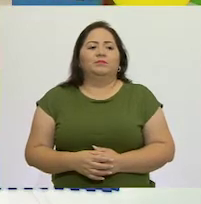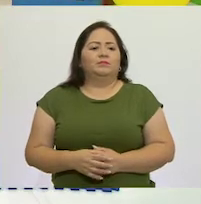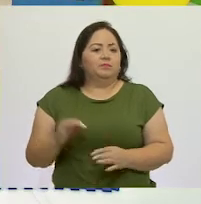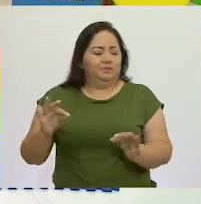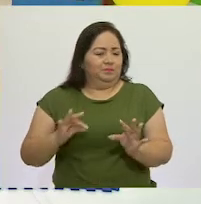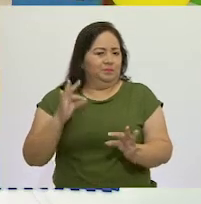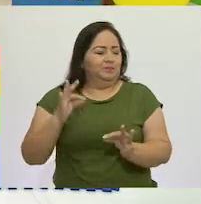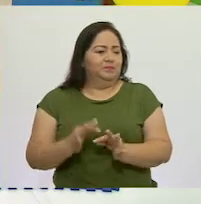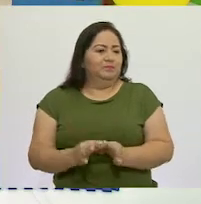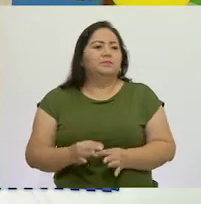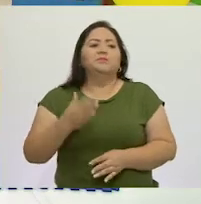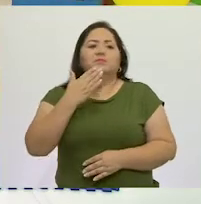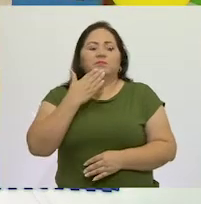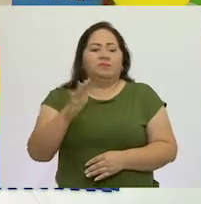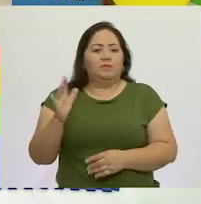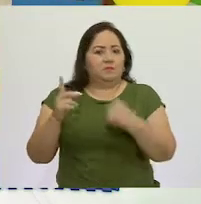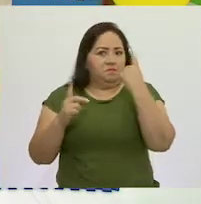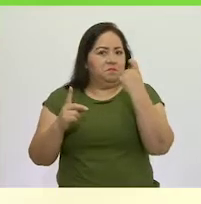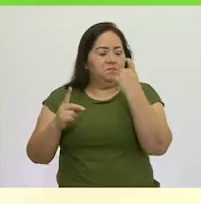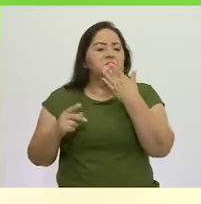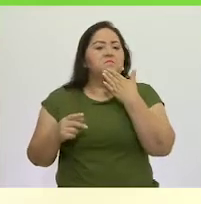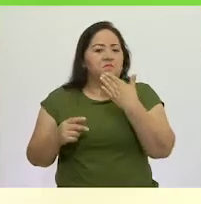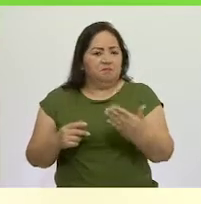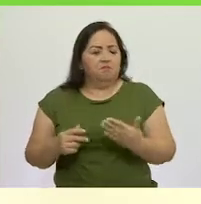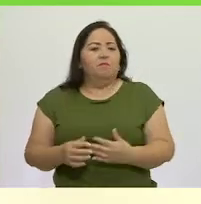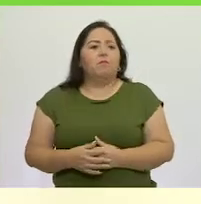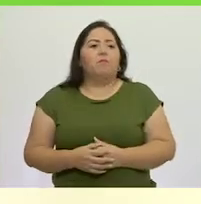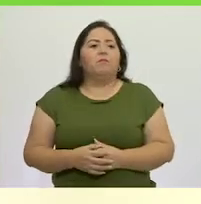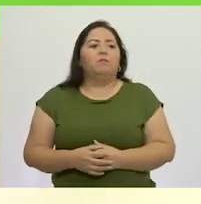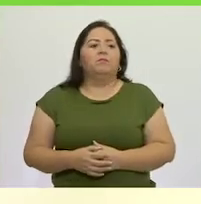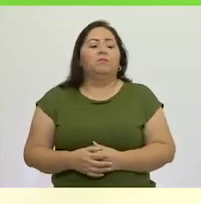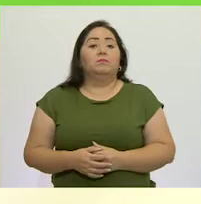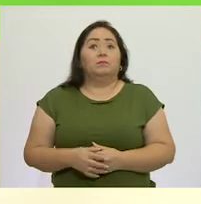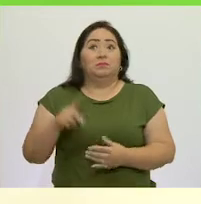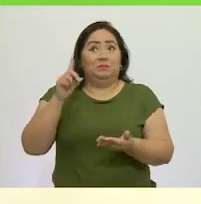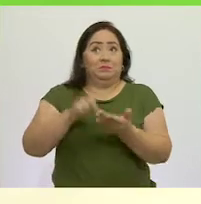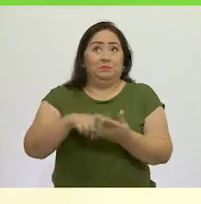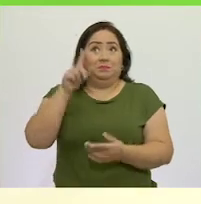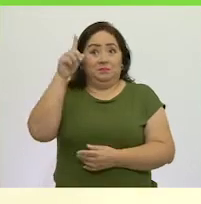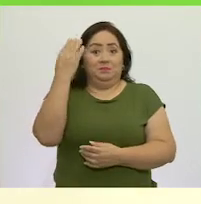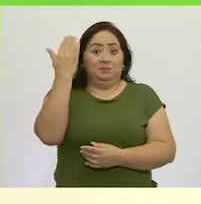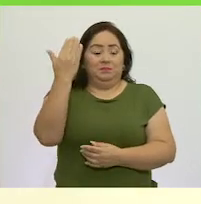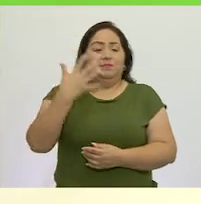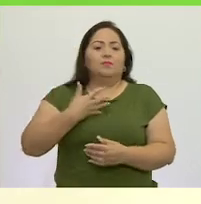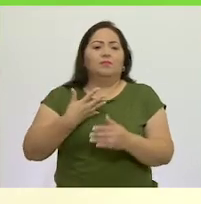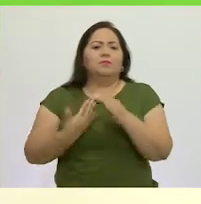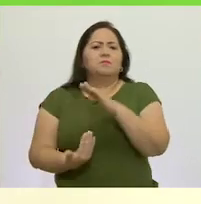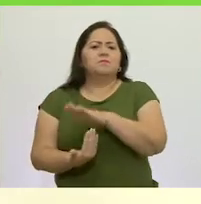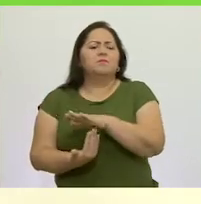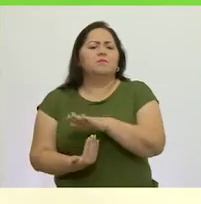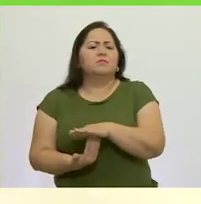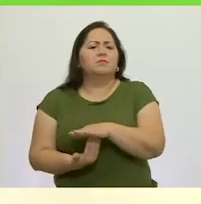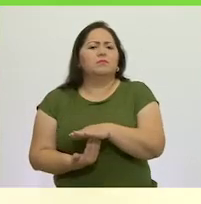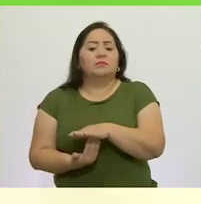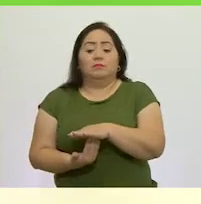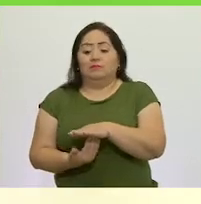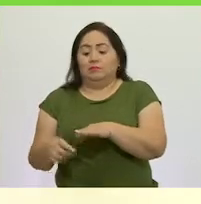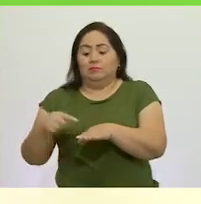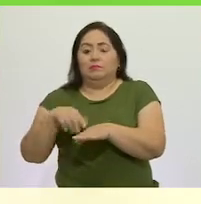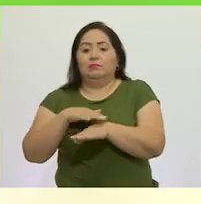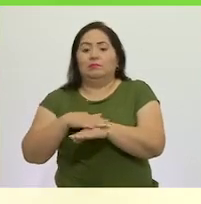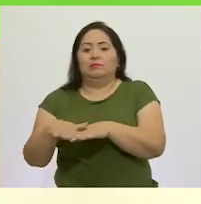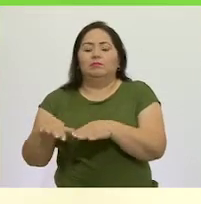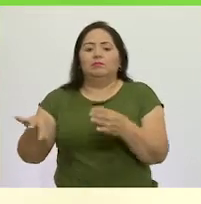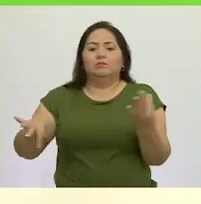¡Listo! ¡Excelente! Ya tenemos la primera ¡Yay! Pieza. En esta pieza hay una mesa. Sobre ella hay